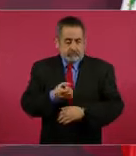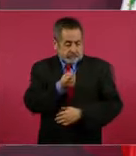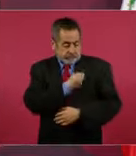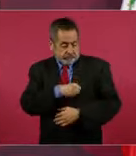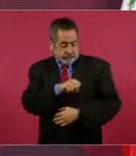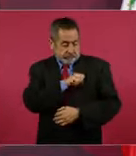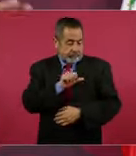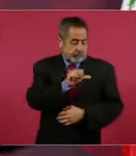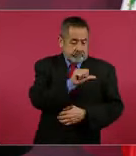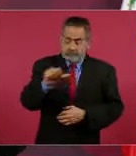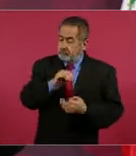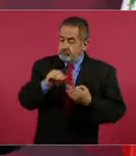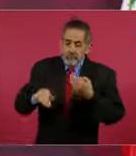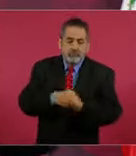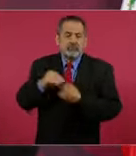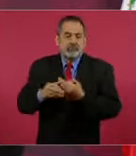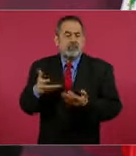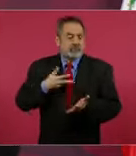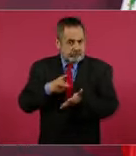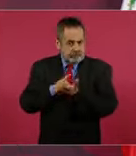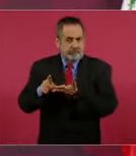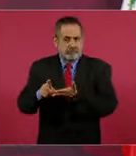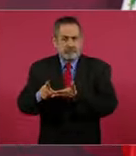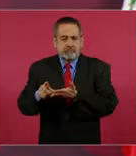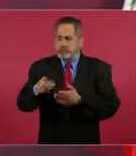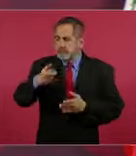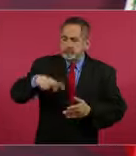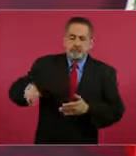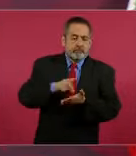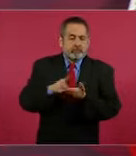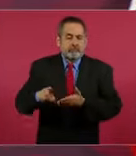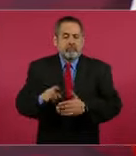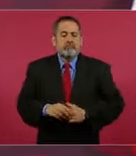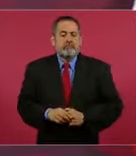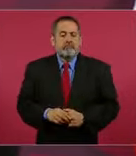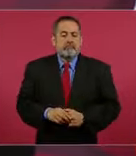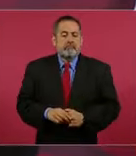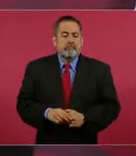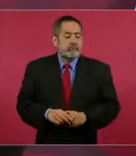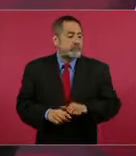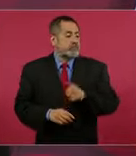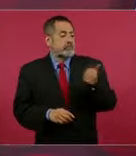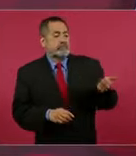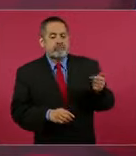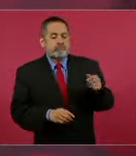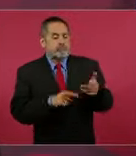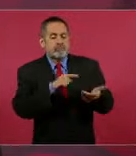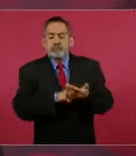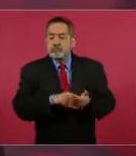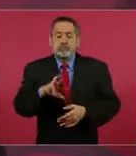Somos distintos, ¿no? En otras partes, la apuesta es a privatizar